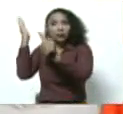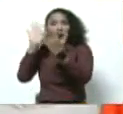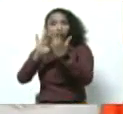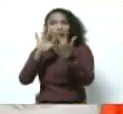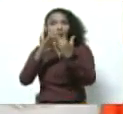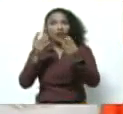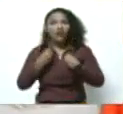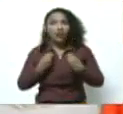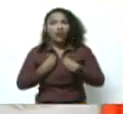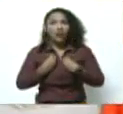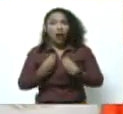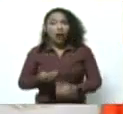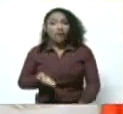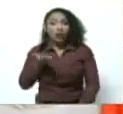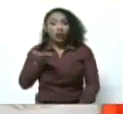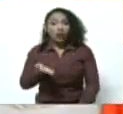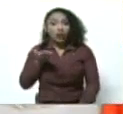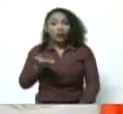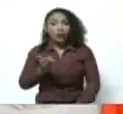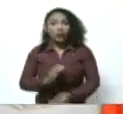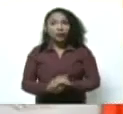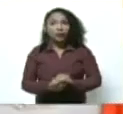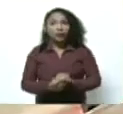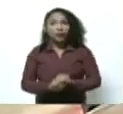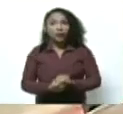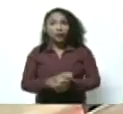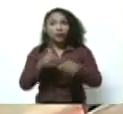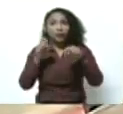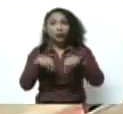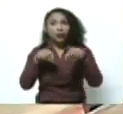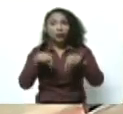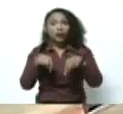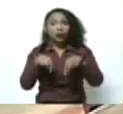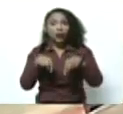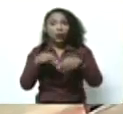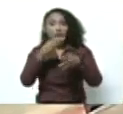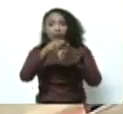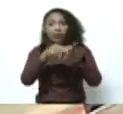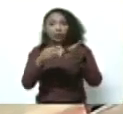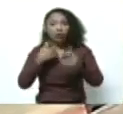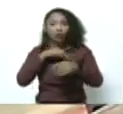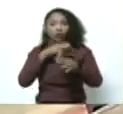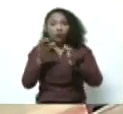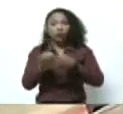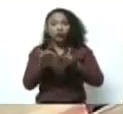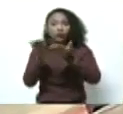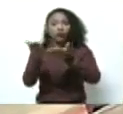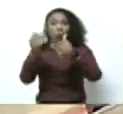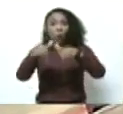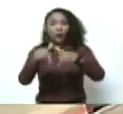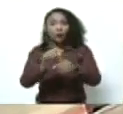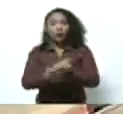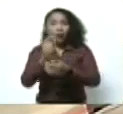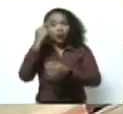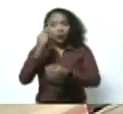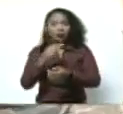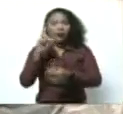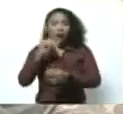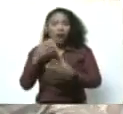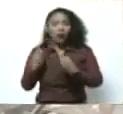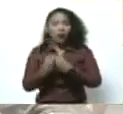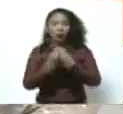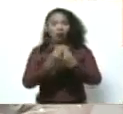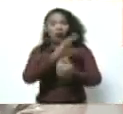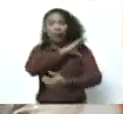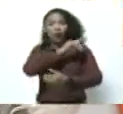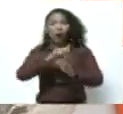vivo la importancia de estos insumos que estamos entregando el día de hoy. También me acompañan el